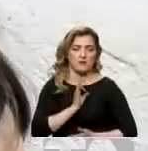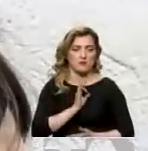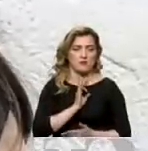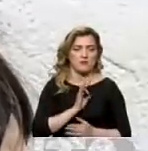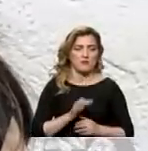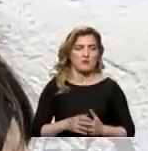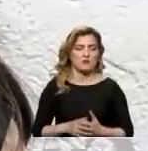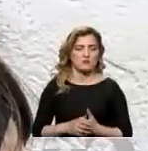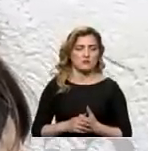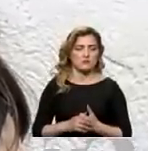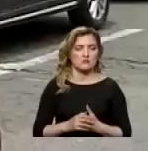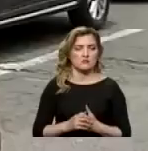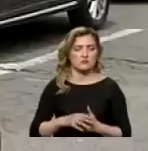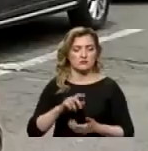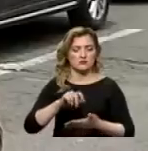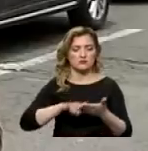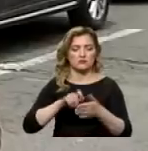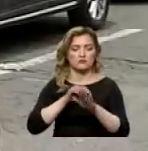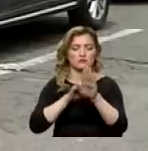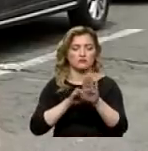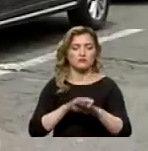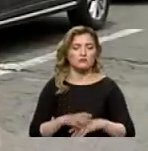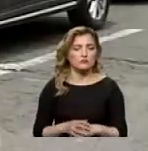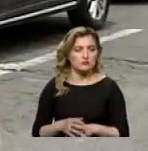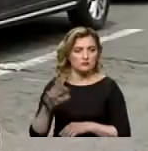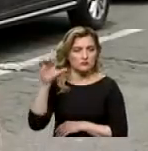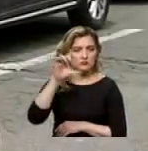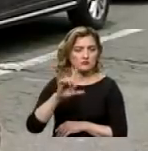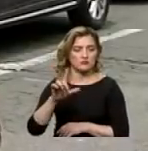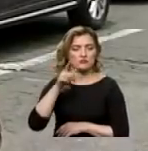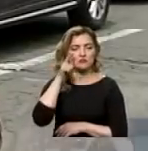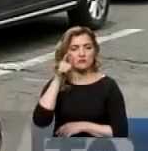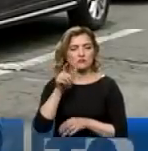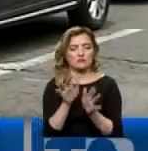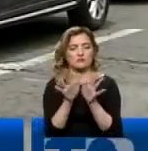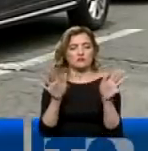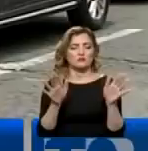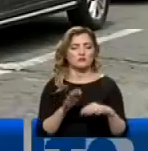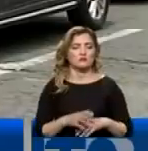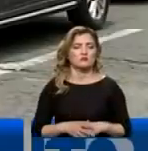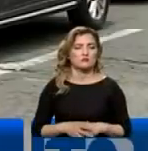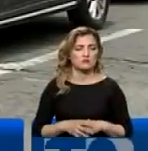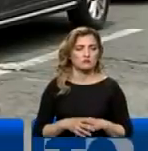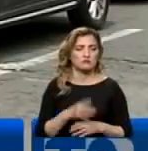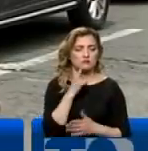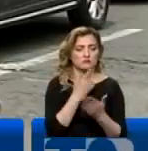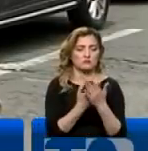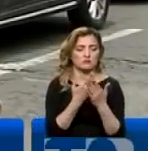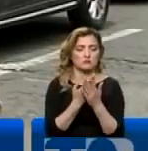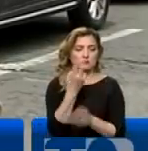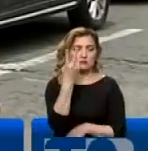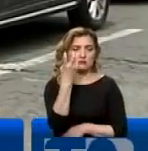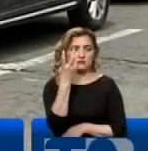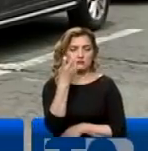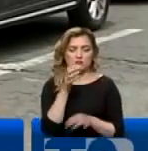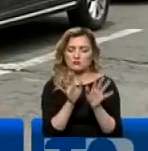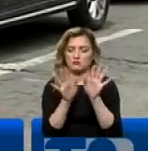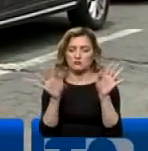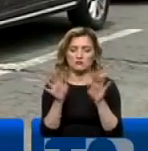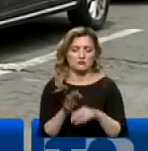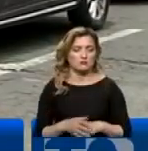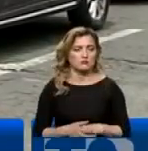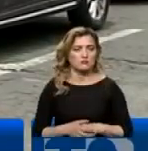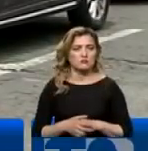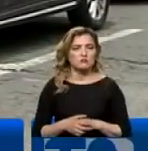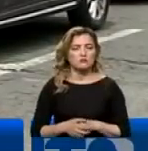se adjudique el contrato. Este lunes la fiscal general Diana Salazar presentó 12 elementos de convicción de forma general.